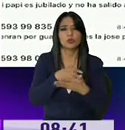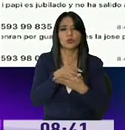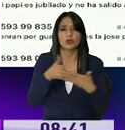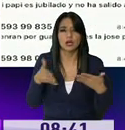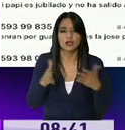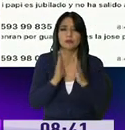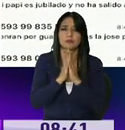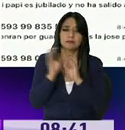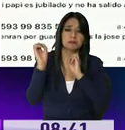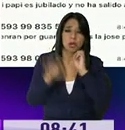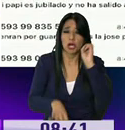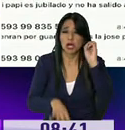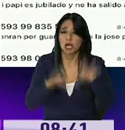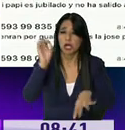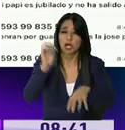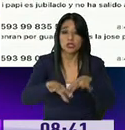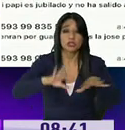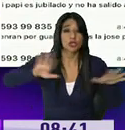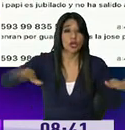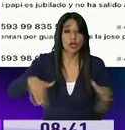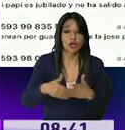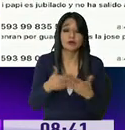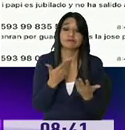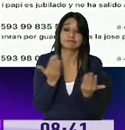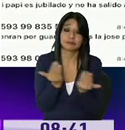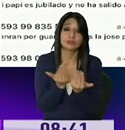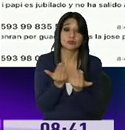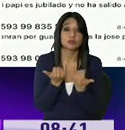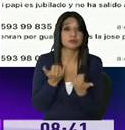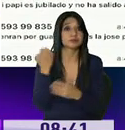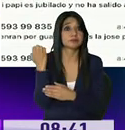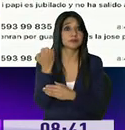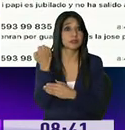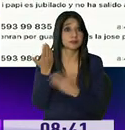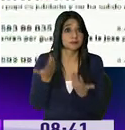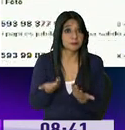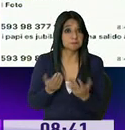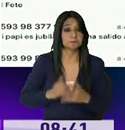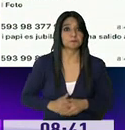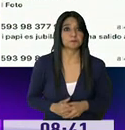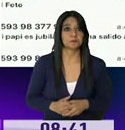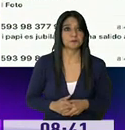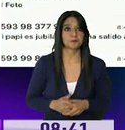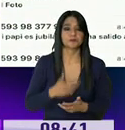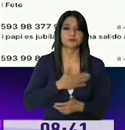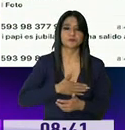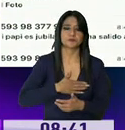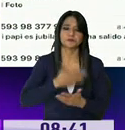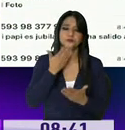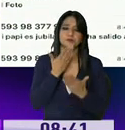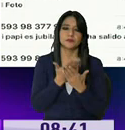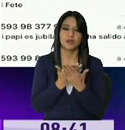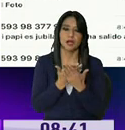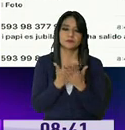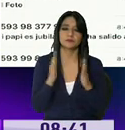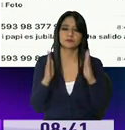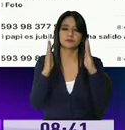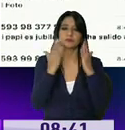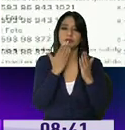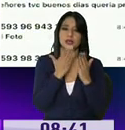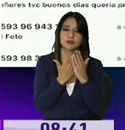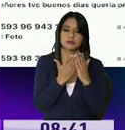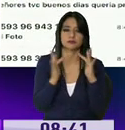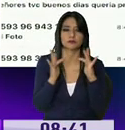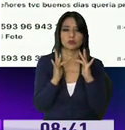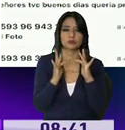podemos botar toda la clase de basura por esta emergencia. Dice, por favor, gracias por permitirnos llegar a ustedes y a